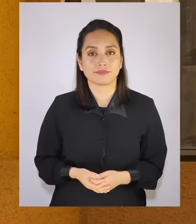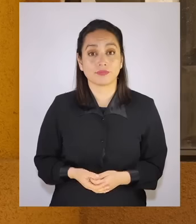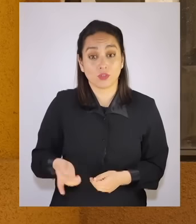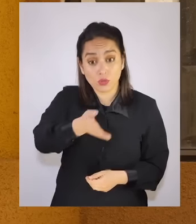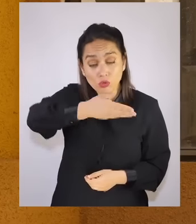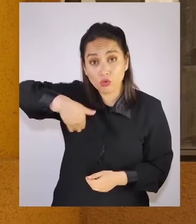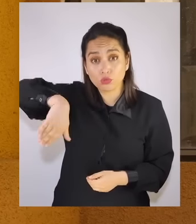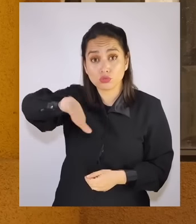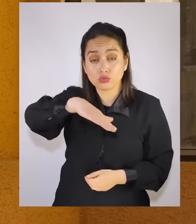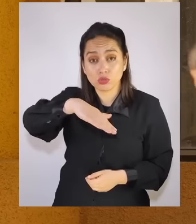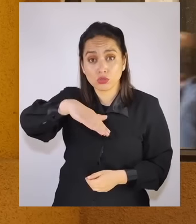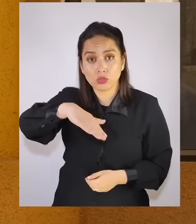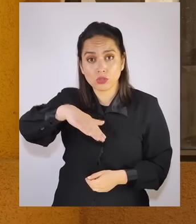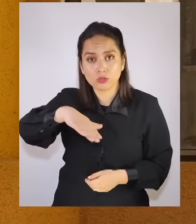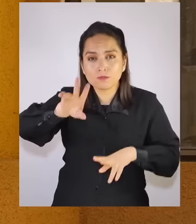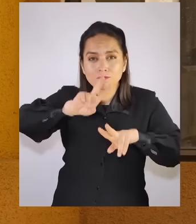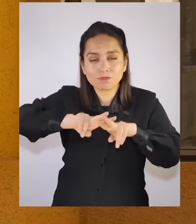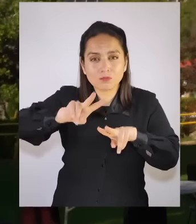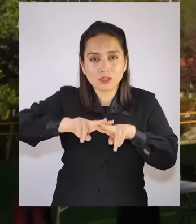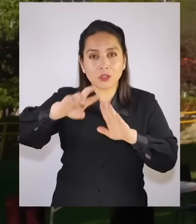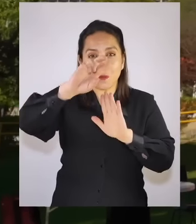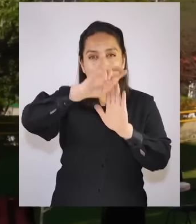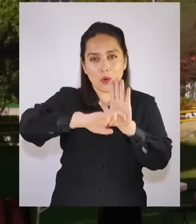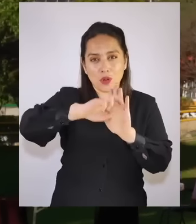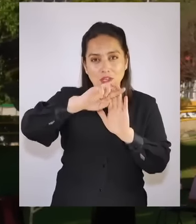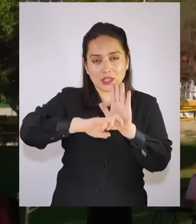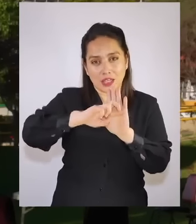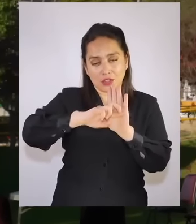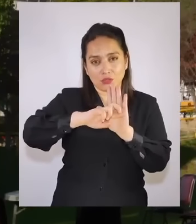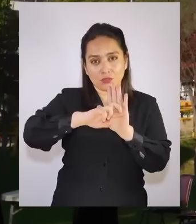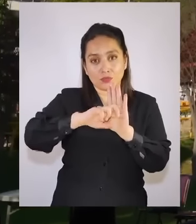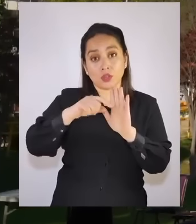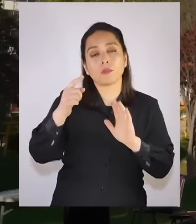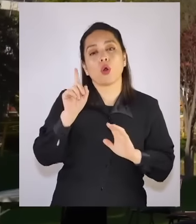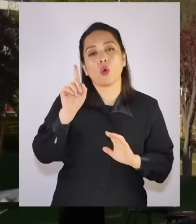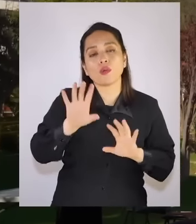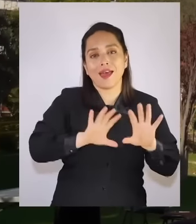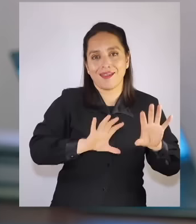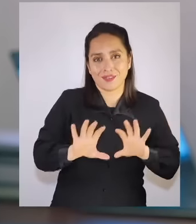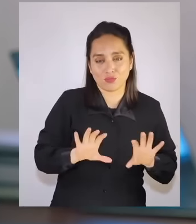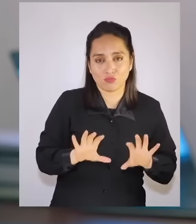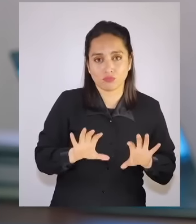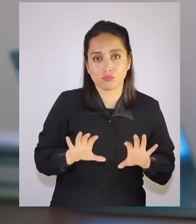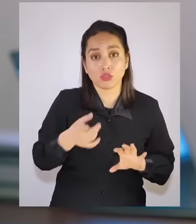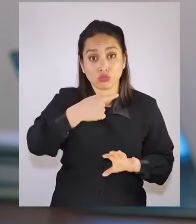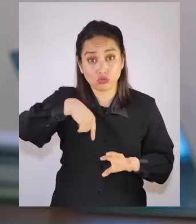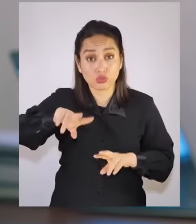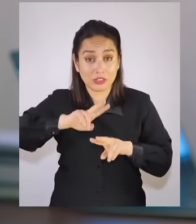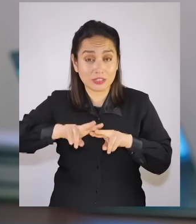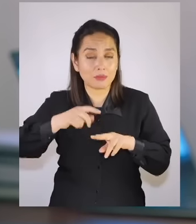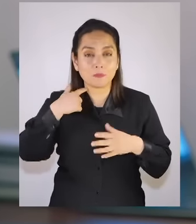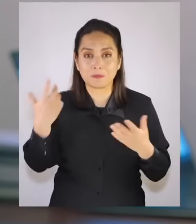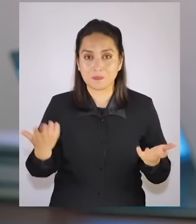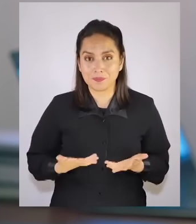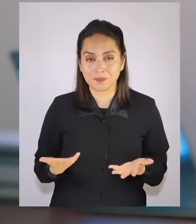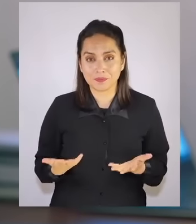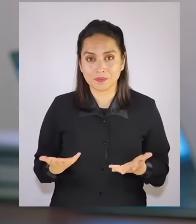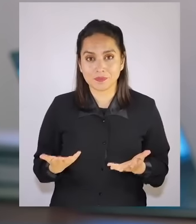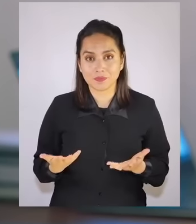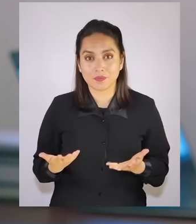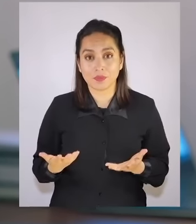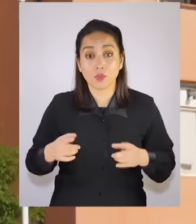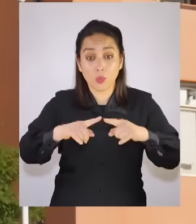Nosotros estábamos implementando un proyecto. Una de las acciones que hicimos con el proyecto fue